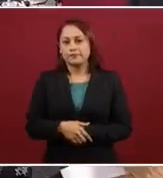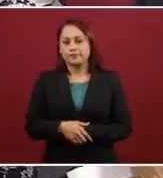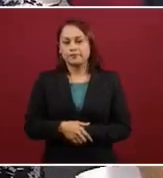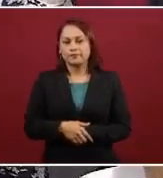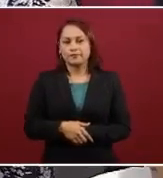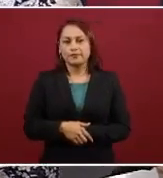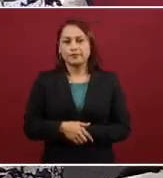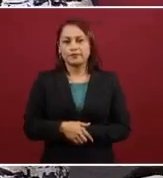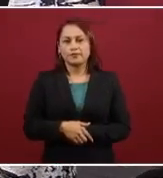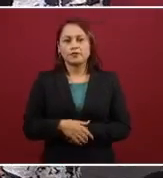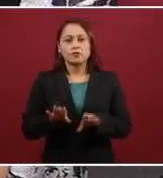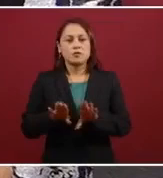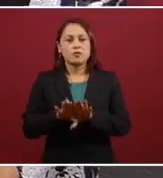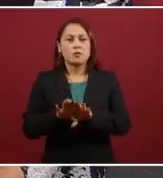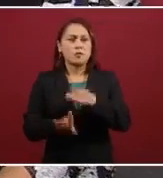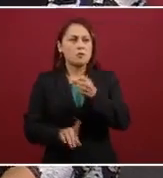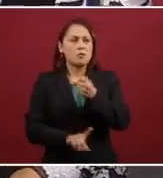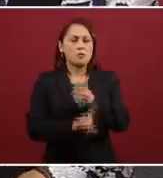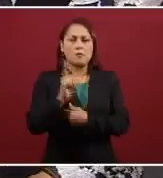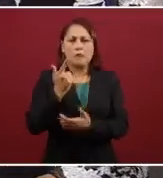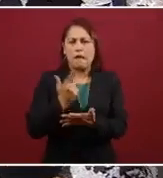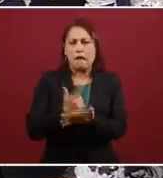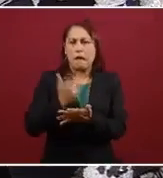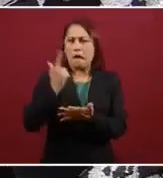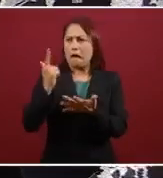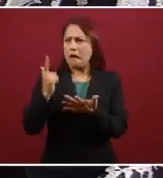sobresaltos, problemas mayores.